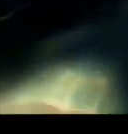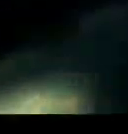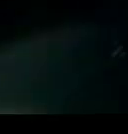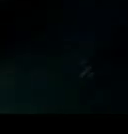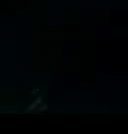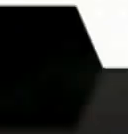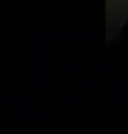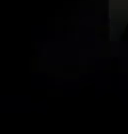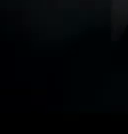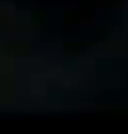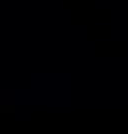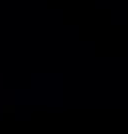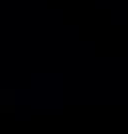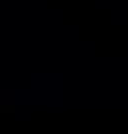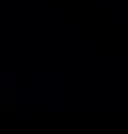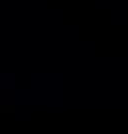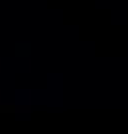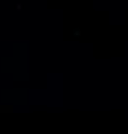cambiando sin cesar.